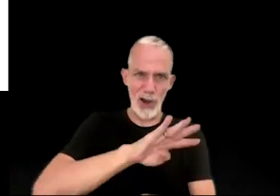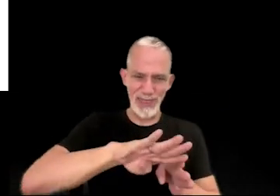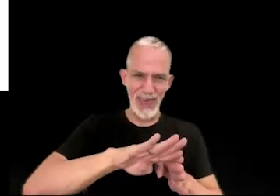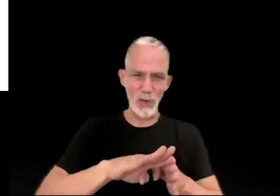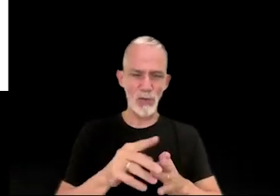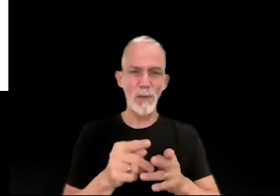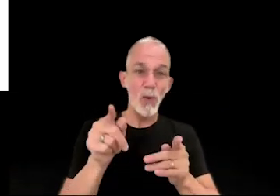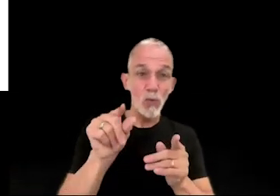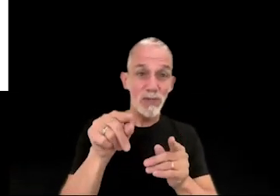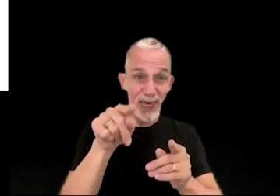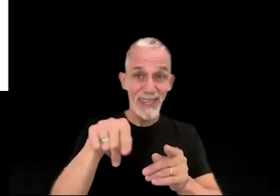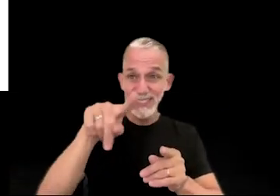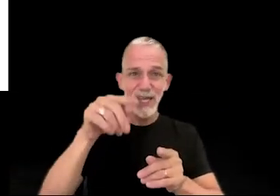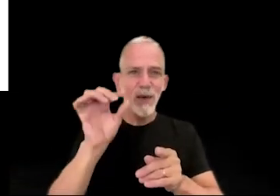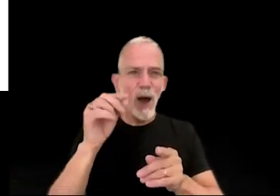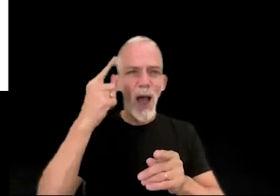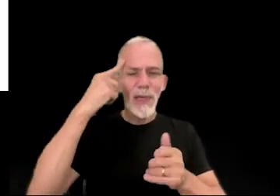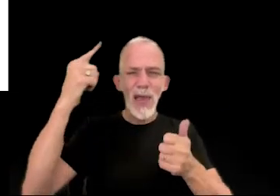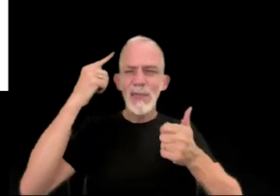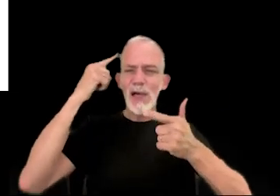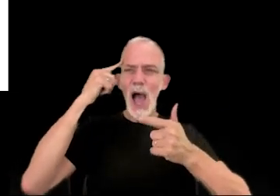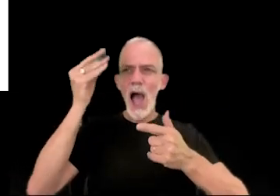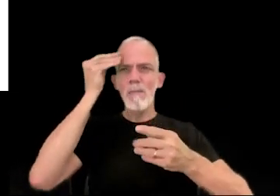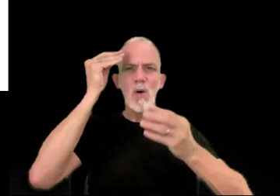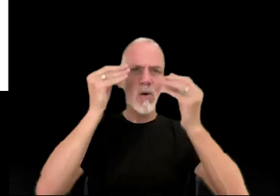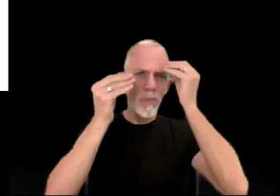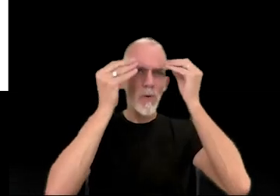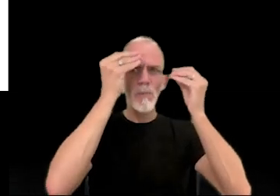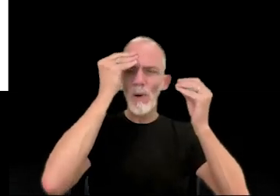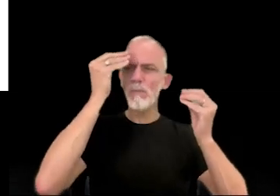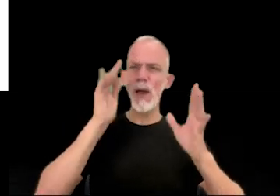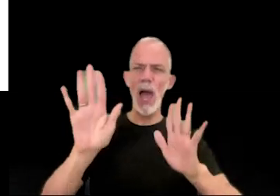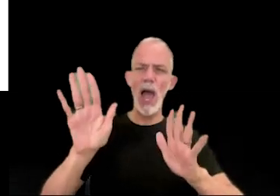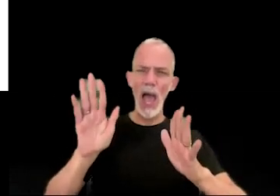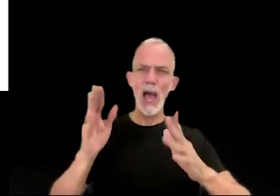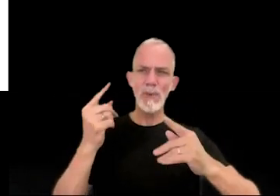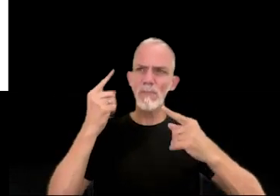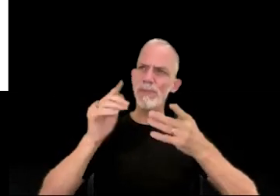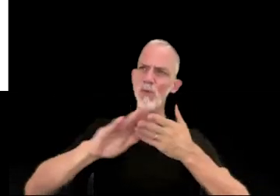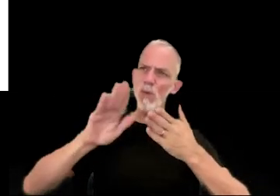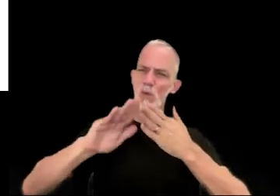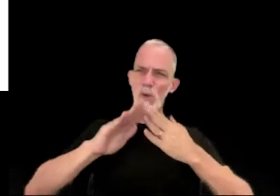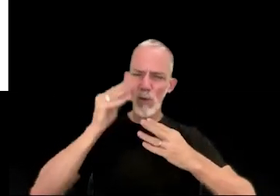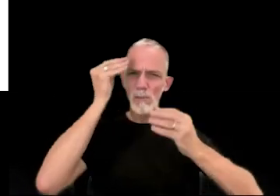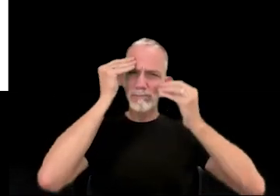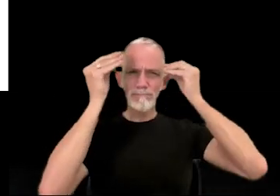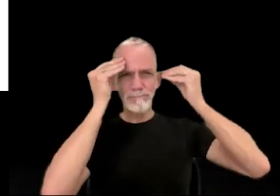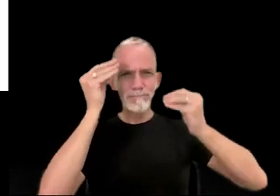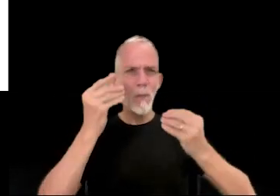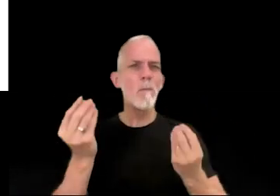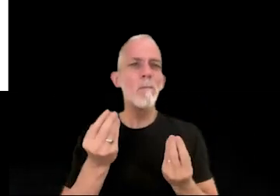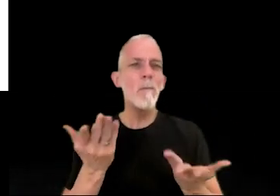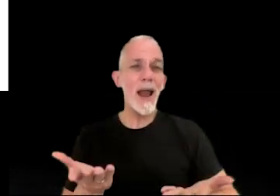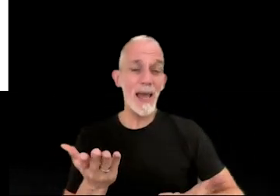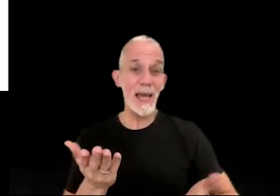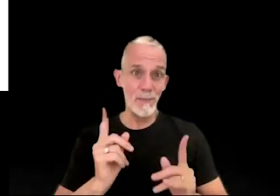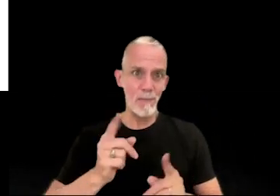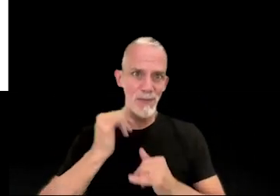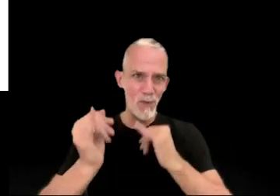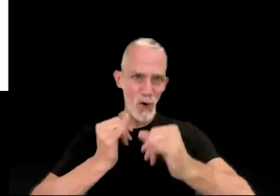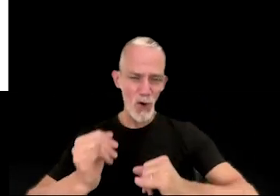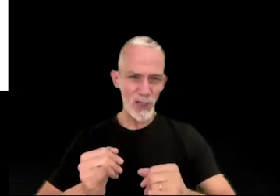vayan incorporando estos conceptos y buscándole una vuelta distinta como como les decía al principio, que